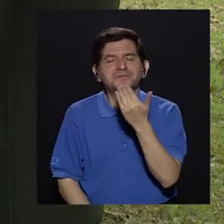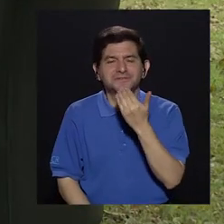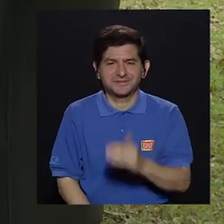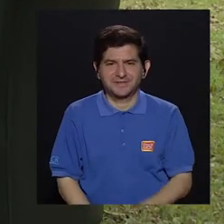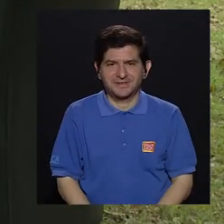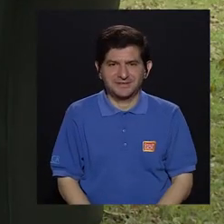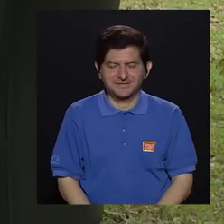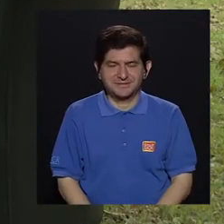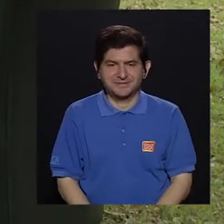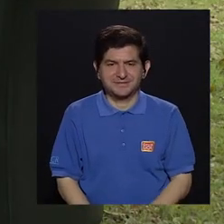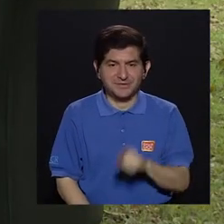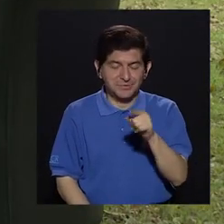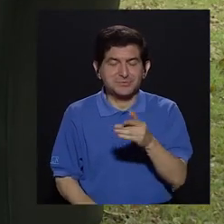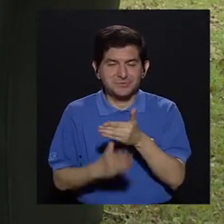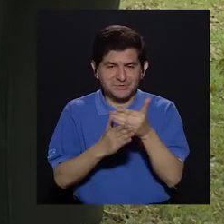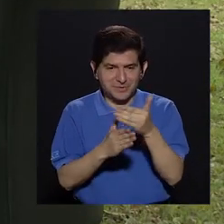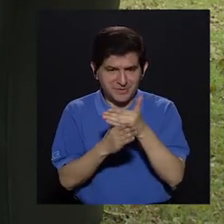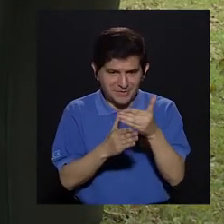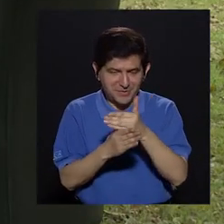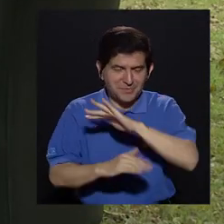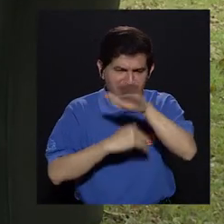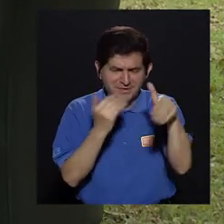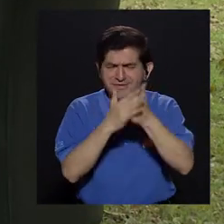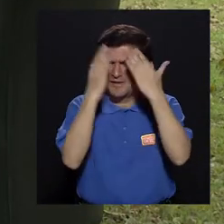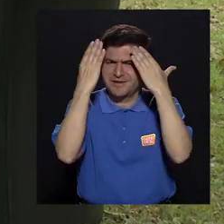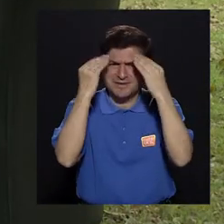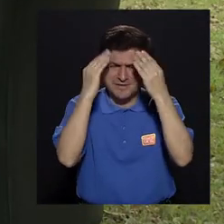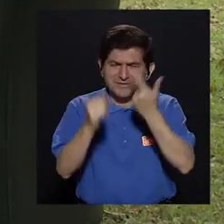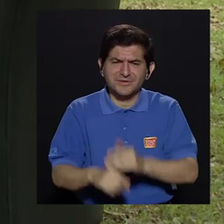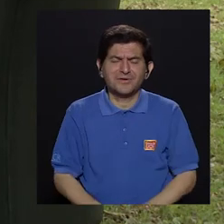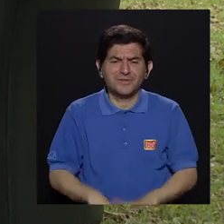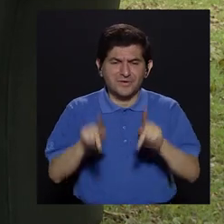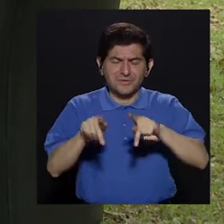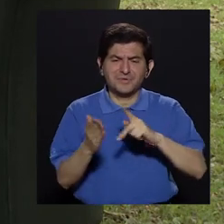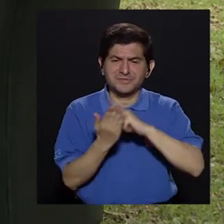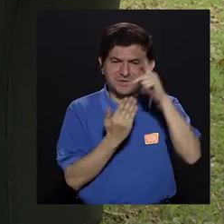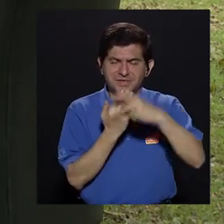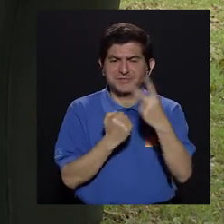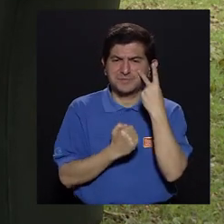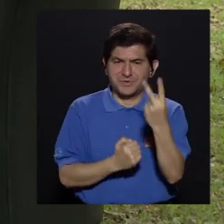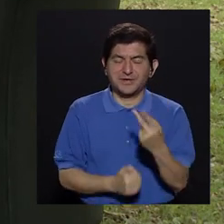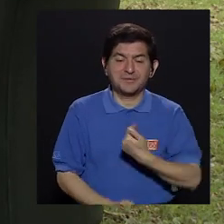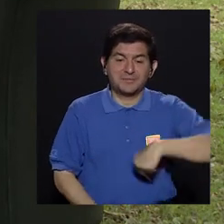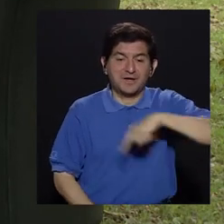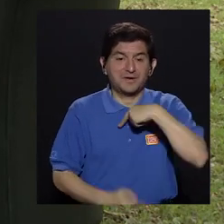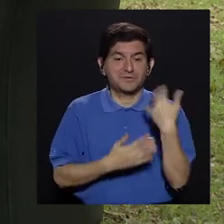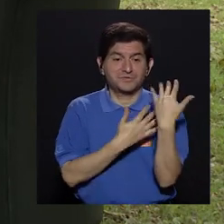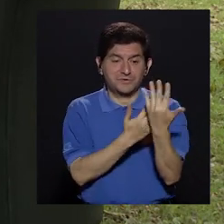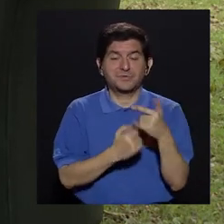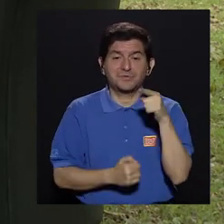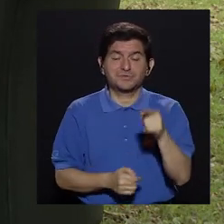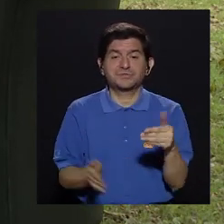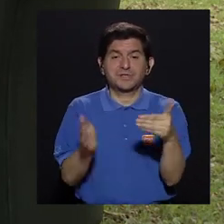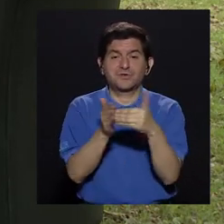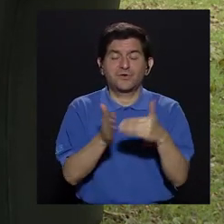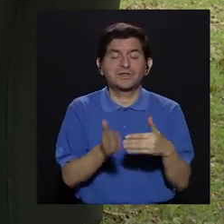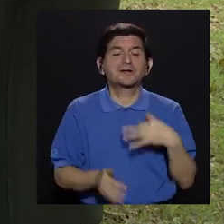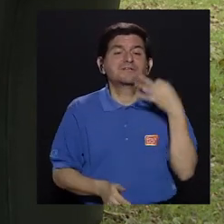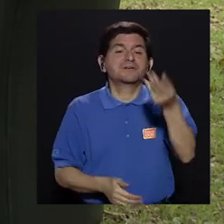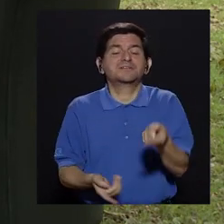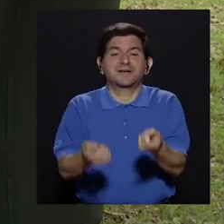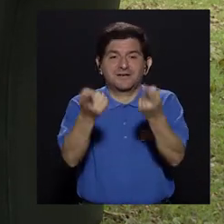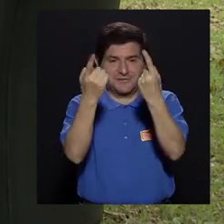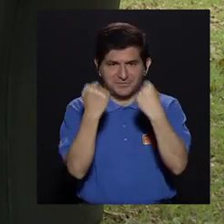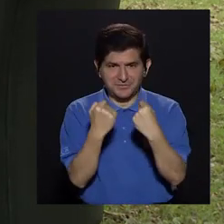de verdad que muy agradecido que haya compartido toda esta información con nuestros televidentes y esperamos pues poder contar con usted en una